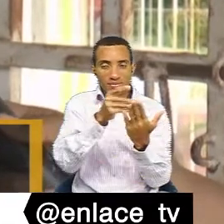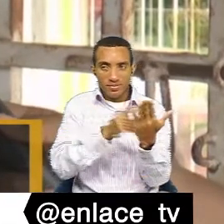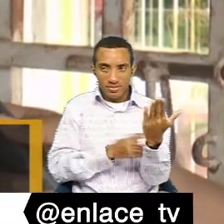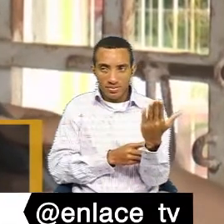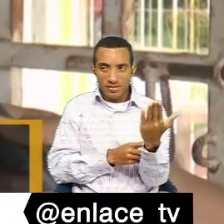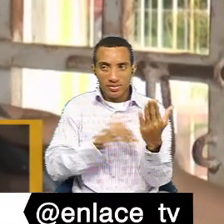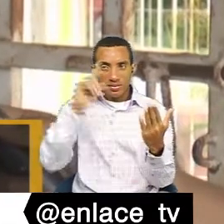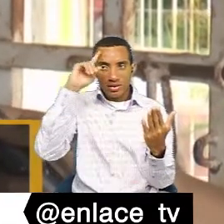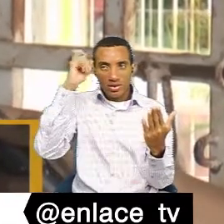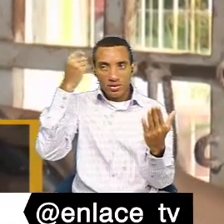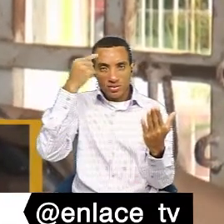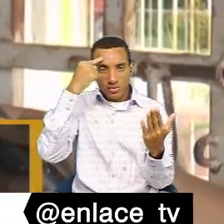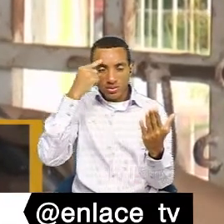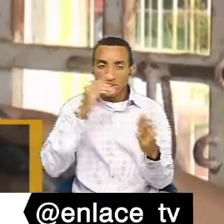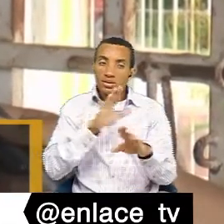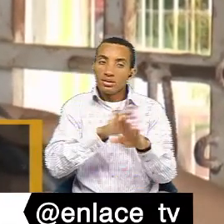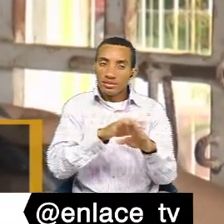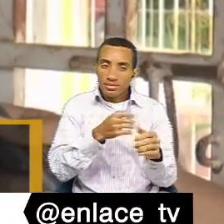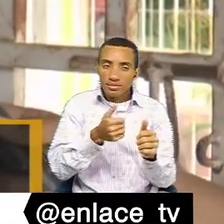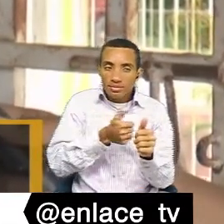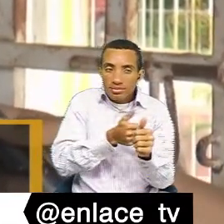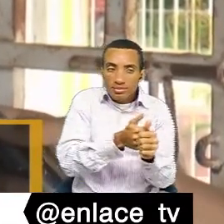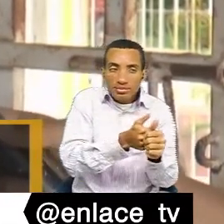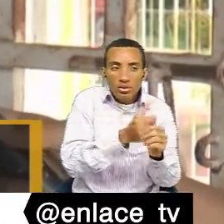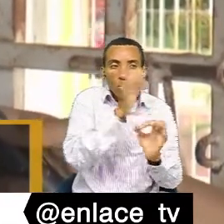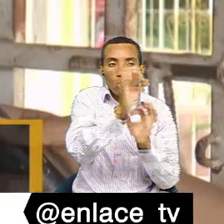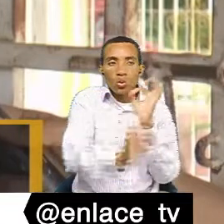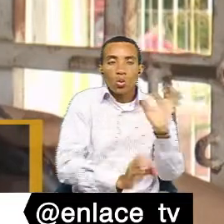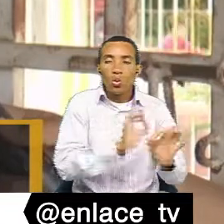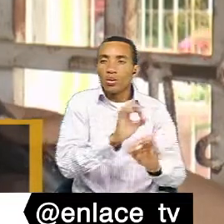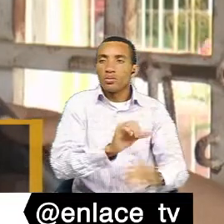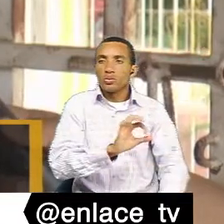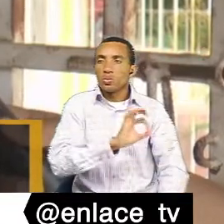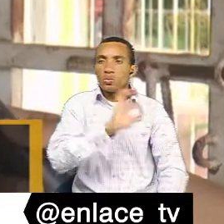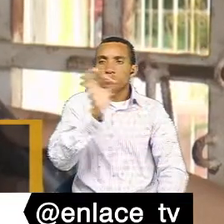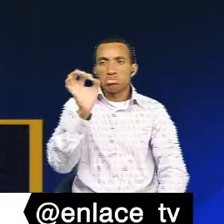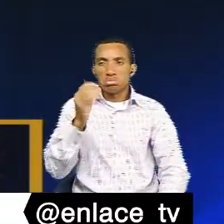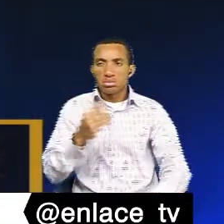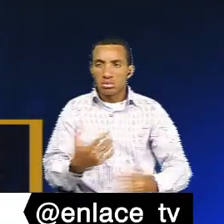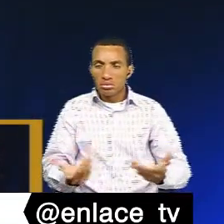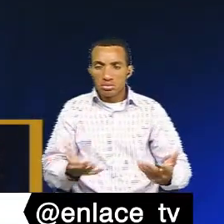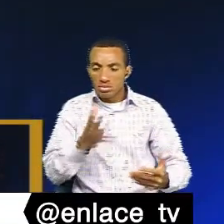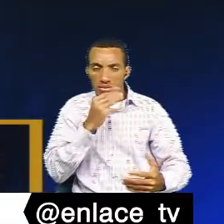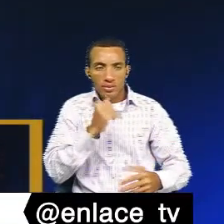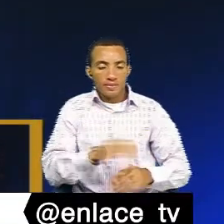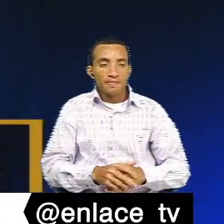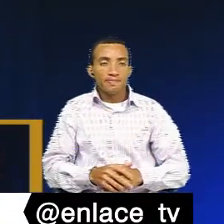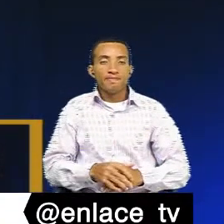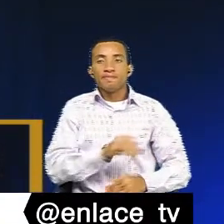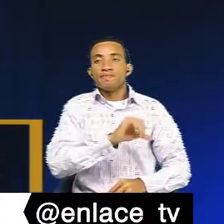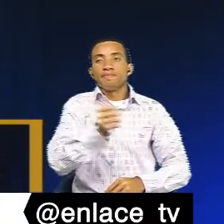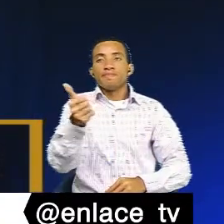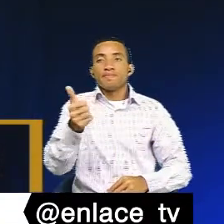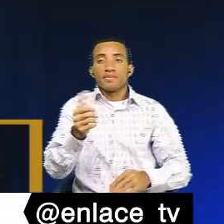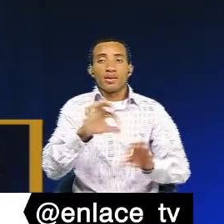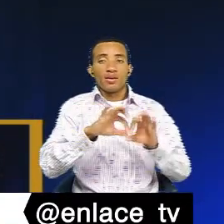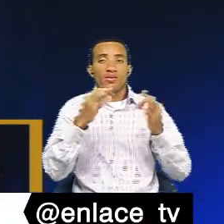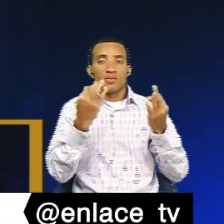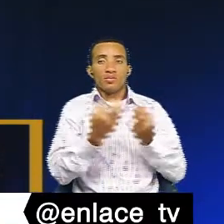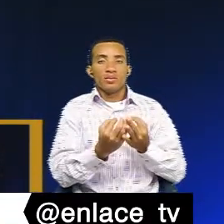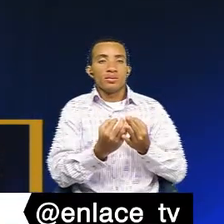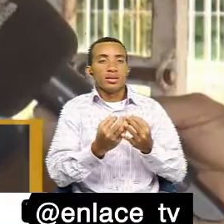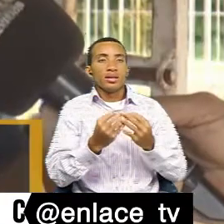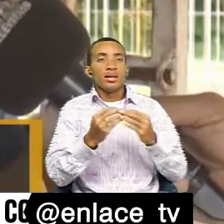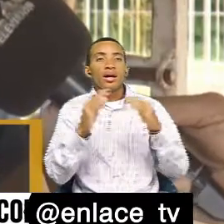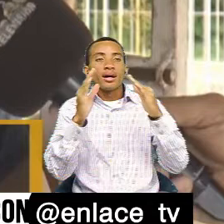el gobierno le iba a dar protección a ellos, y nunca recibimos nada. A otro miembro de esta familia igualmente le fue allanada a su casa